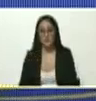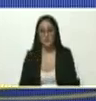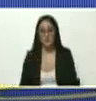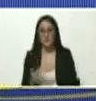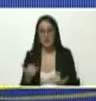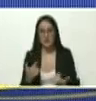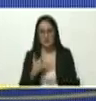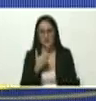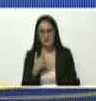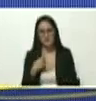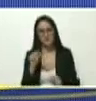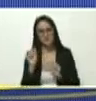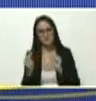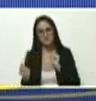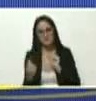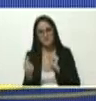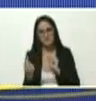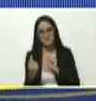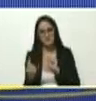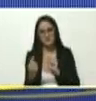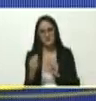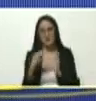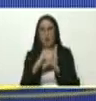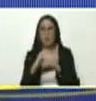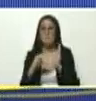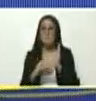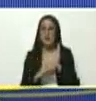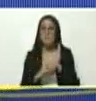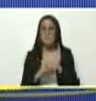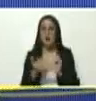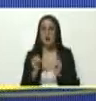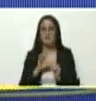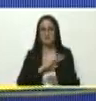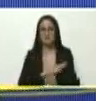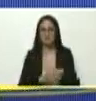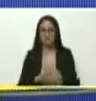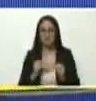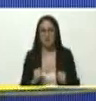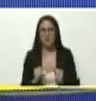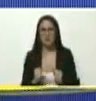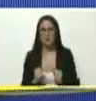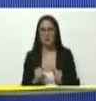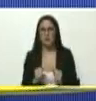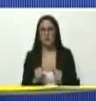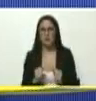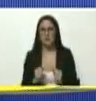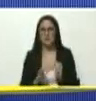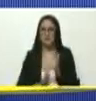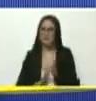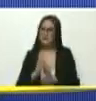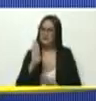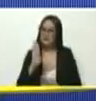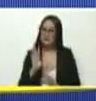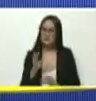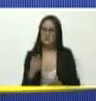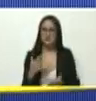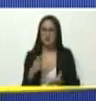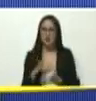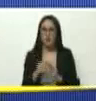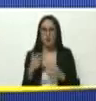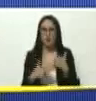cuando conversamos que la OPEP tenía la potencialidad para enfrentar exitosamente todas